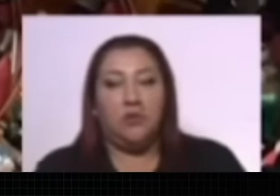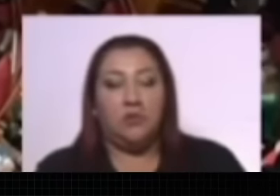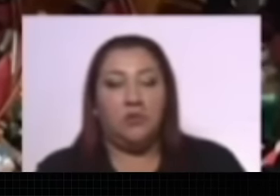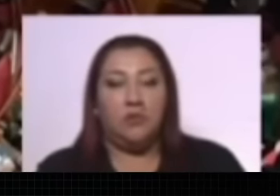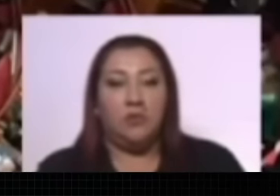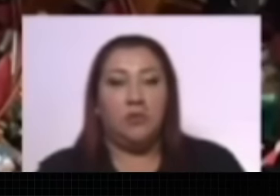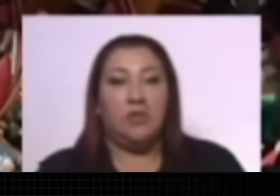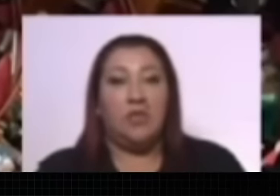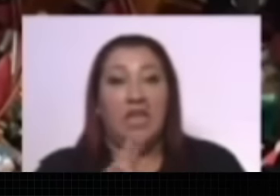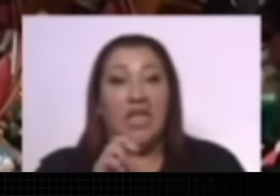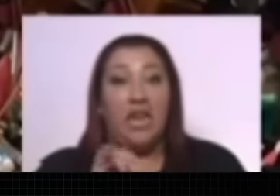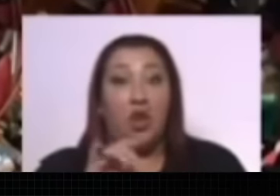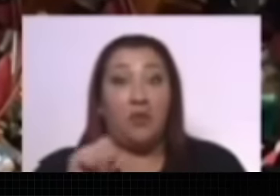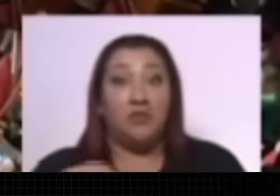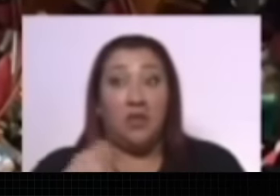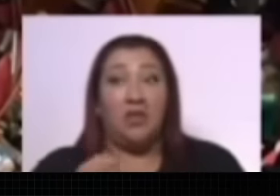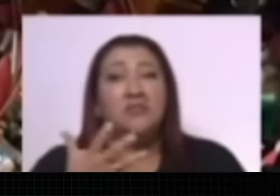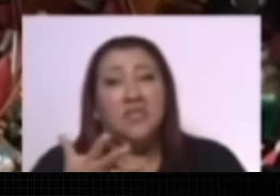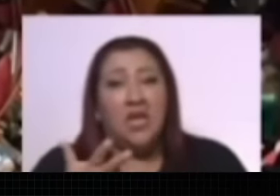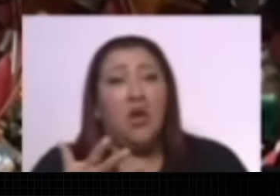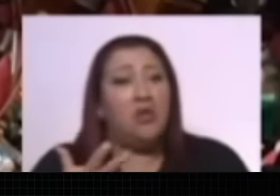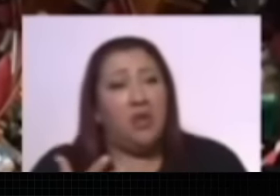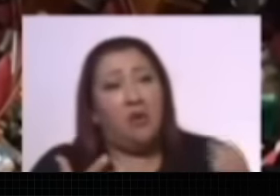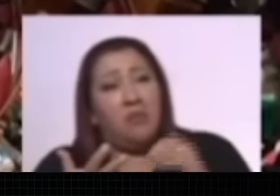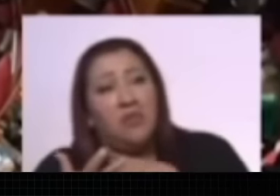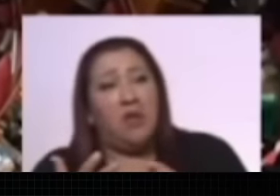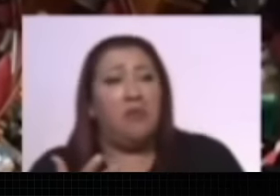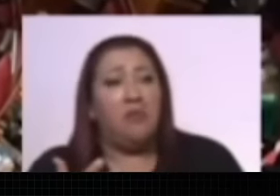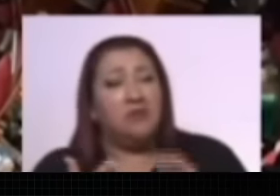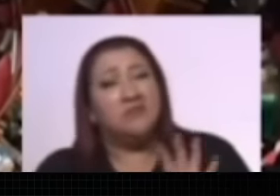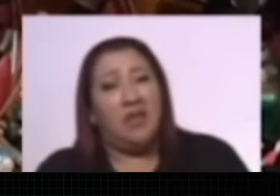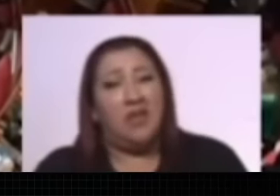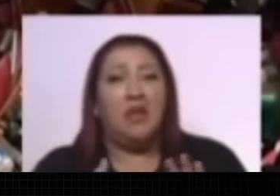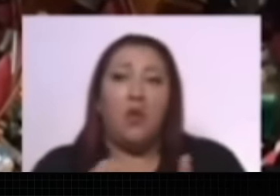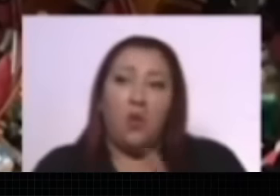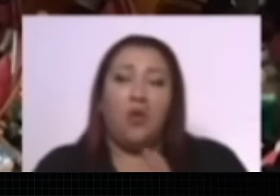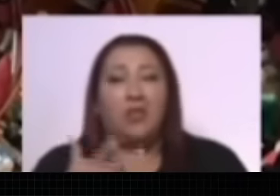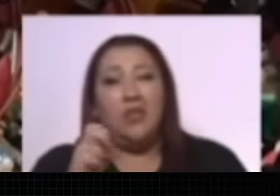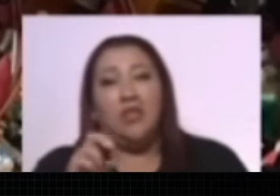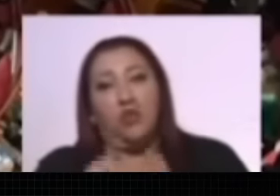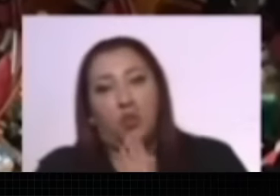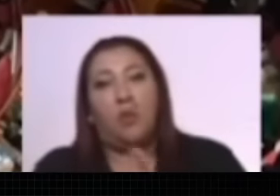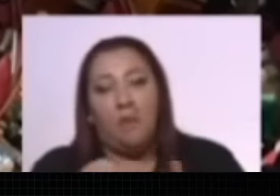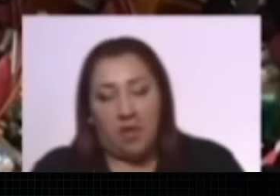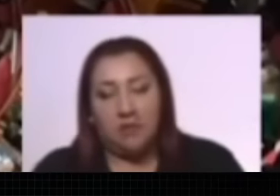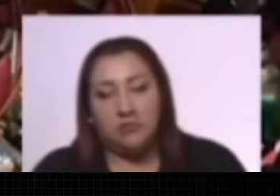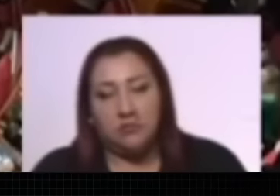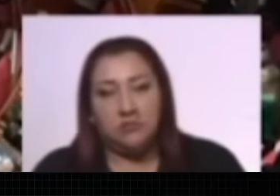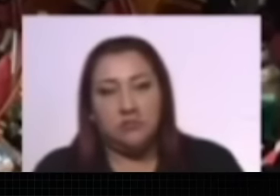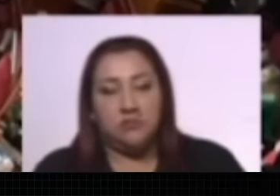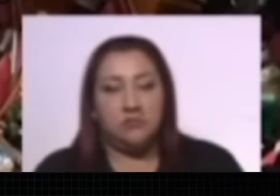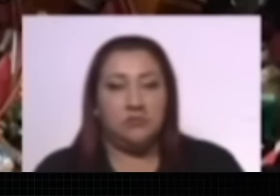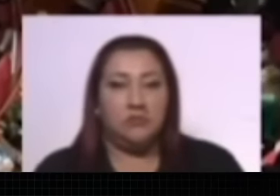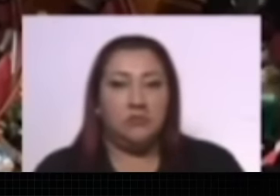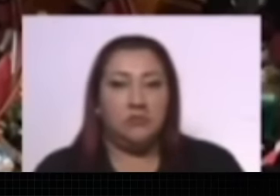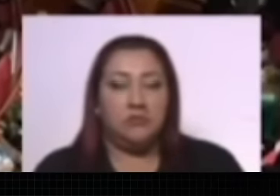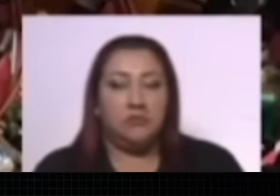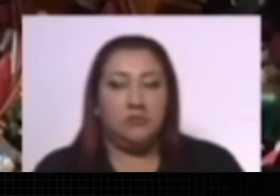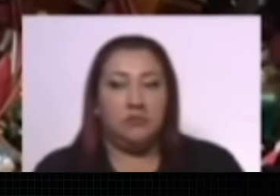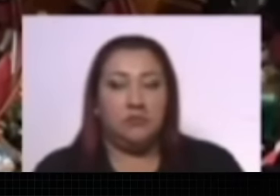Renovación tenía 4, le dimos 1, son 5, hemos aumentado 1 más, son 6 y luego 30 segundos más.